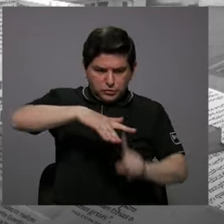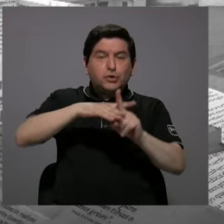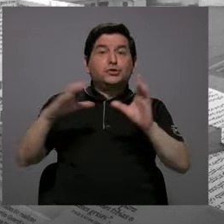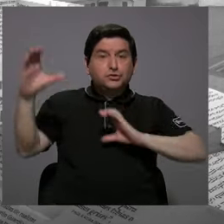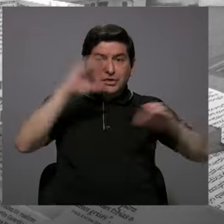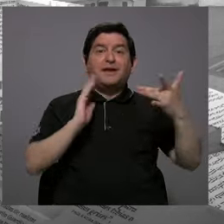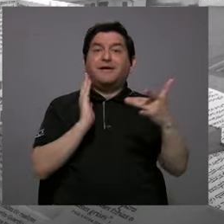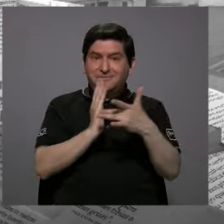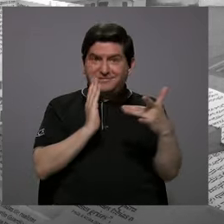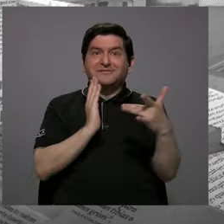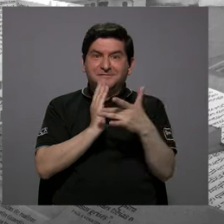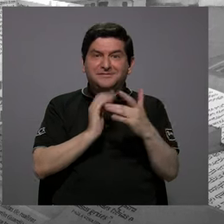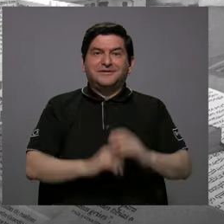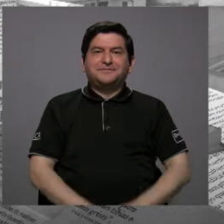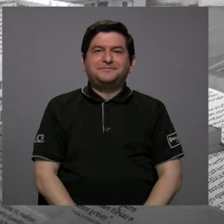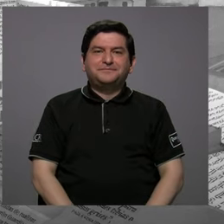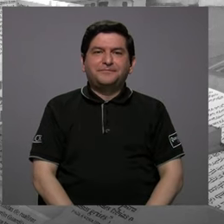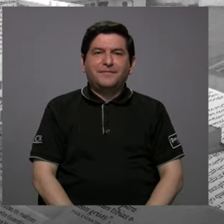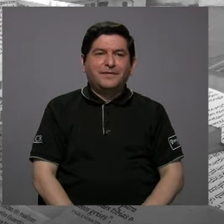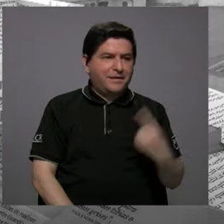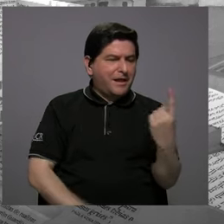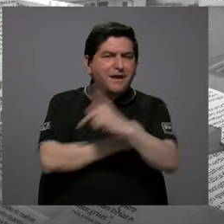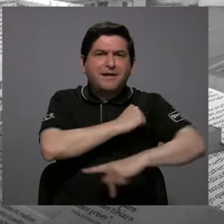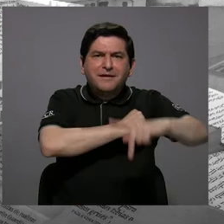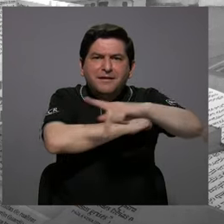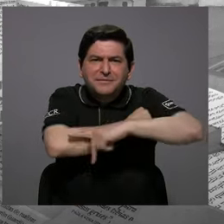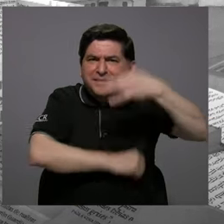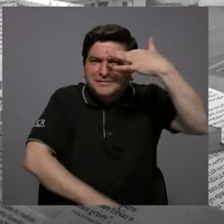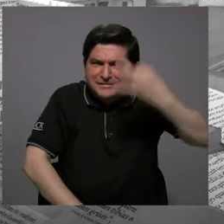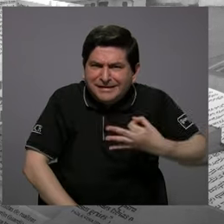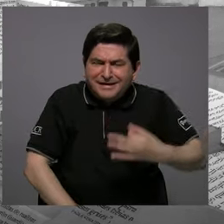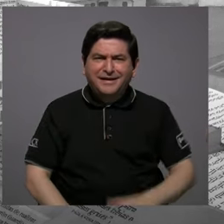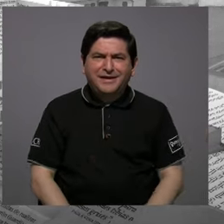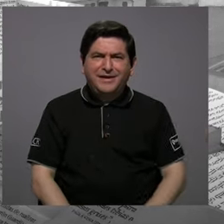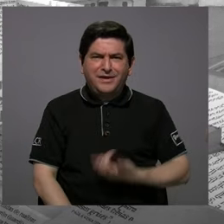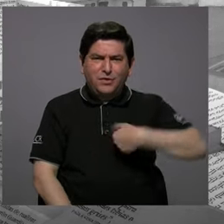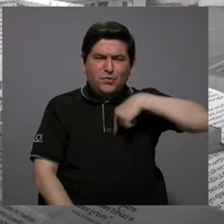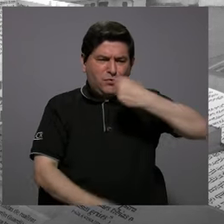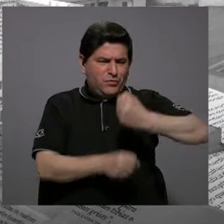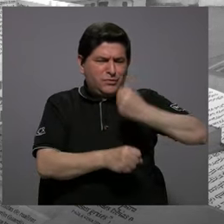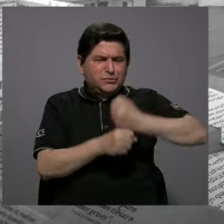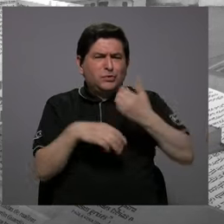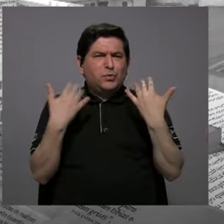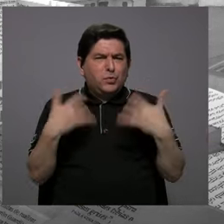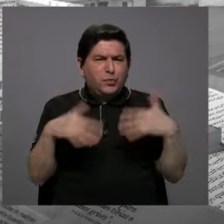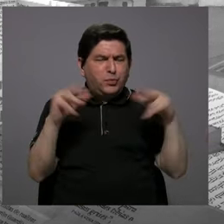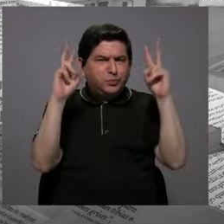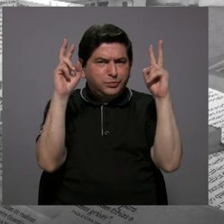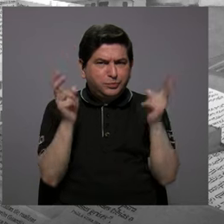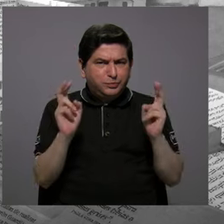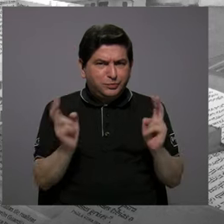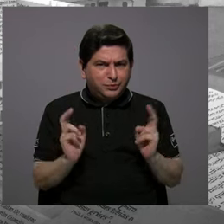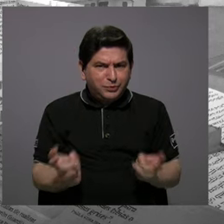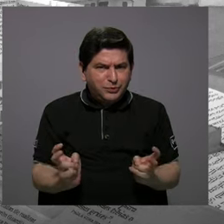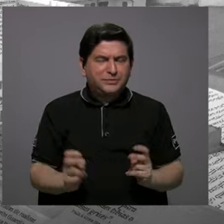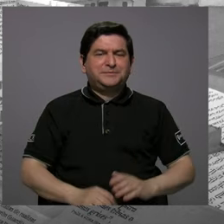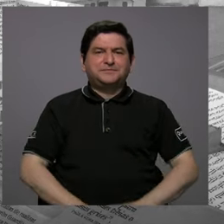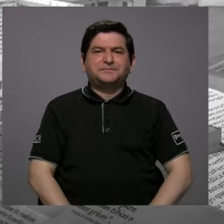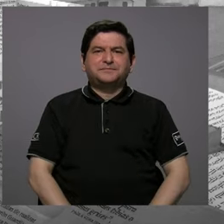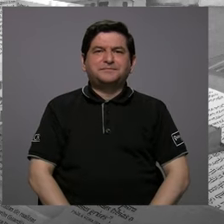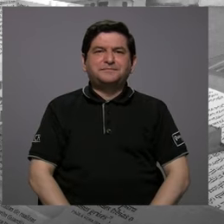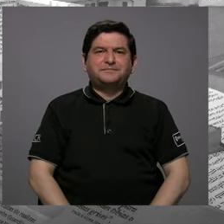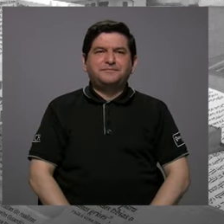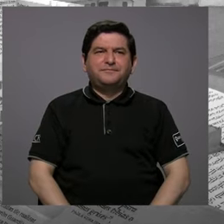ciencia y la tecnología en nuestros países creo que venimos trabajando mucho en estos temas eh